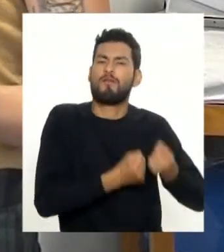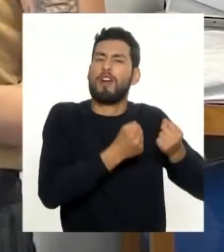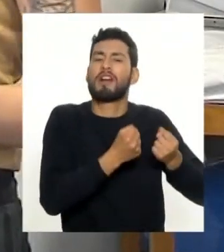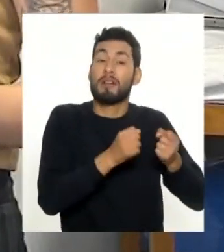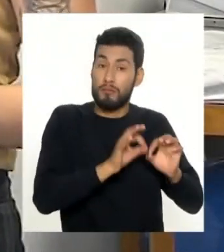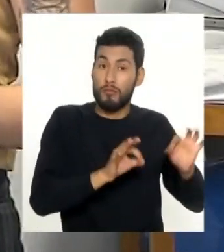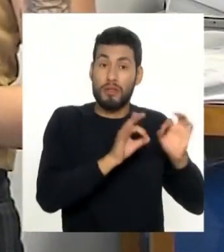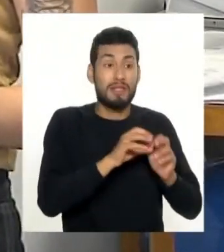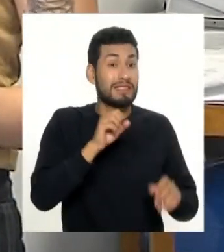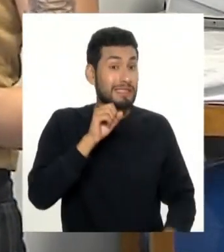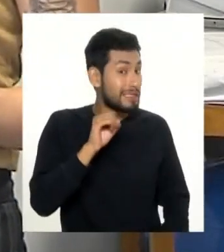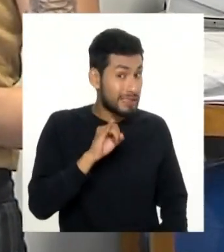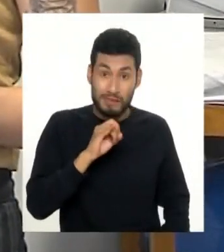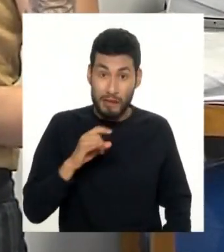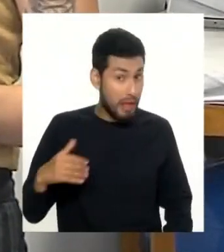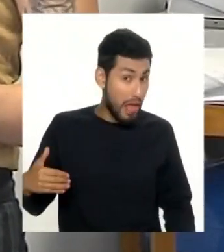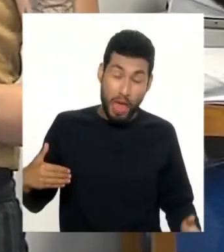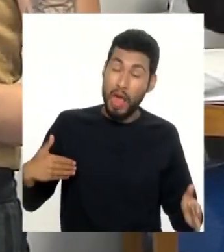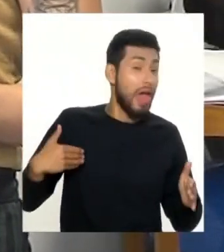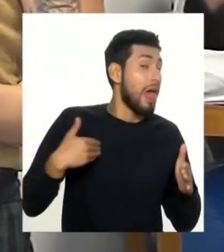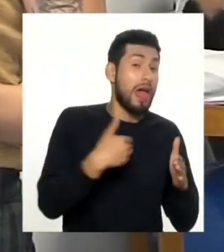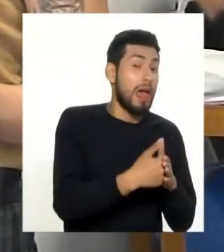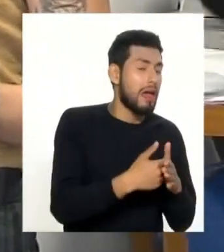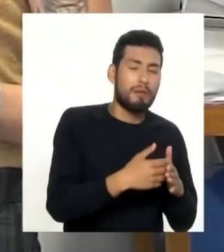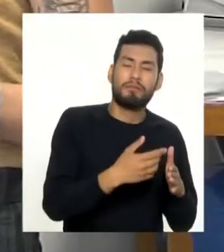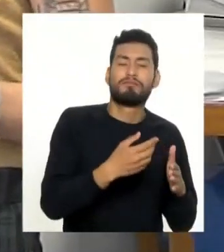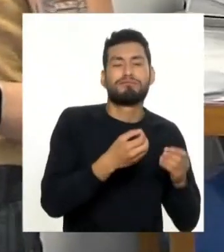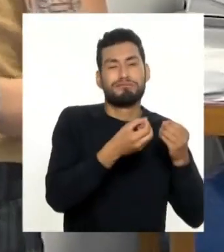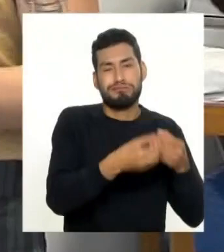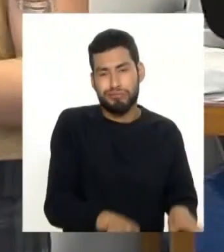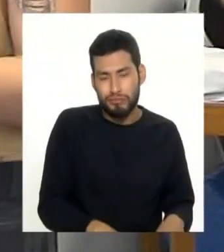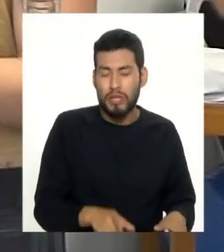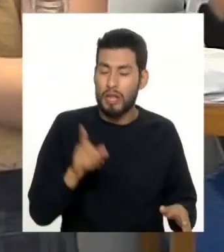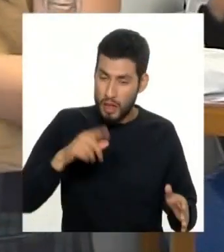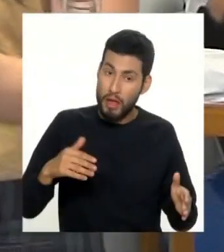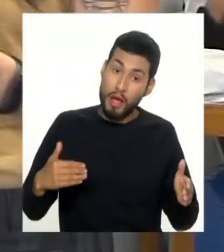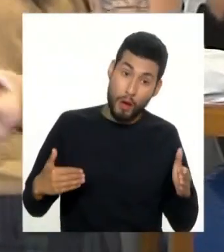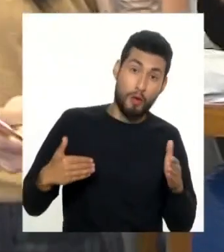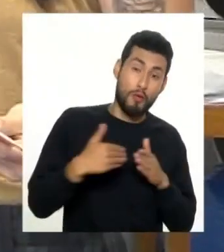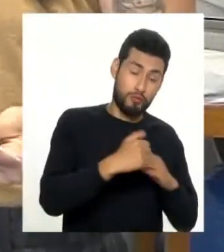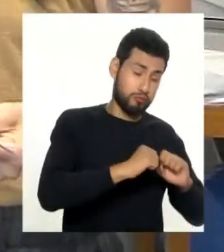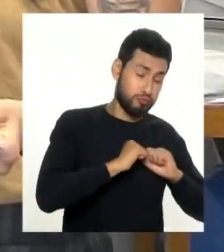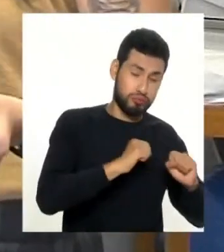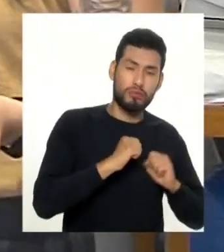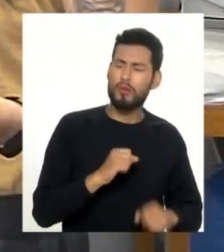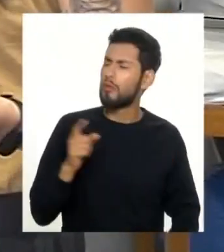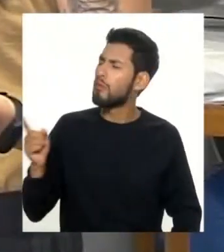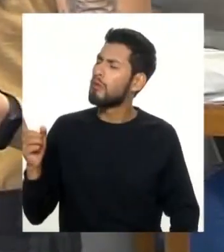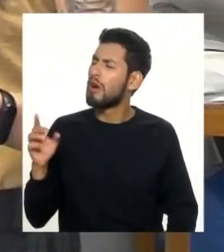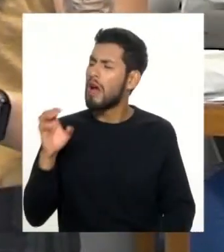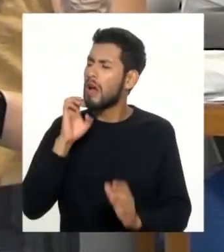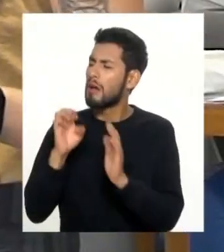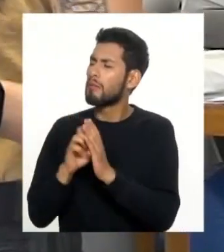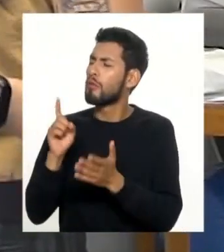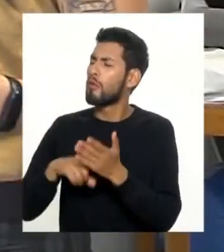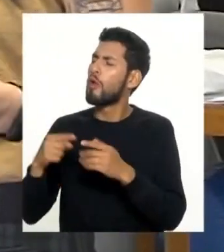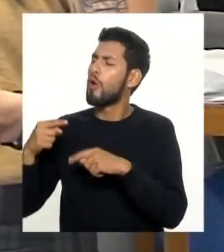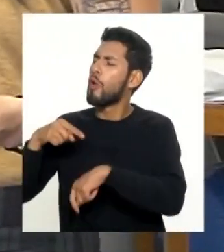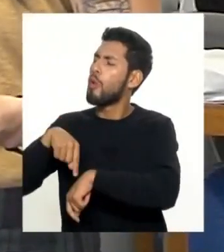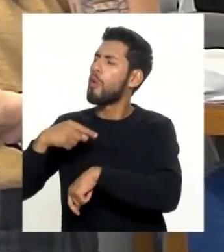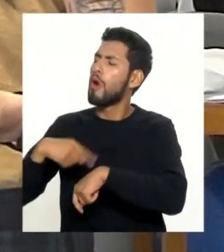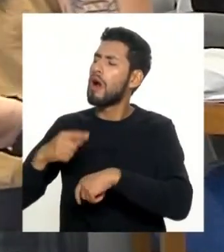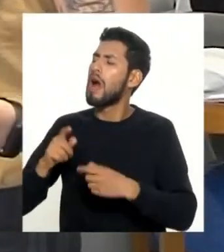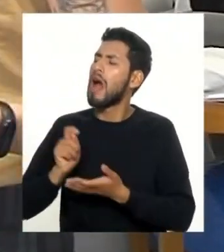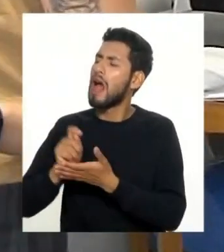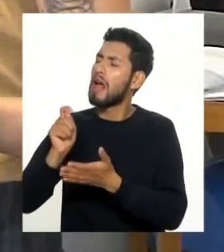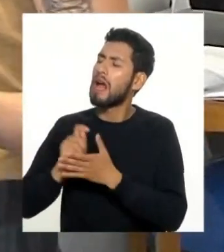Si el paciente no llega a esta etapa, todo el tratamiento va a ser en vano. Bien, y por ejemplo, ¿cuánto dura una sesión en todo caso? Y también, ¿cuántas